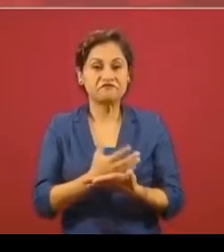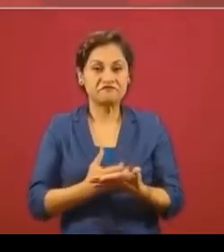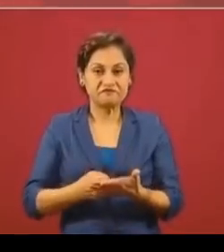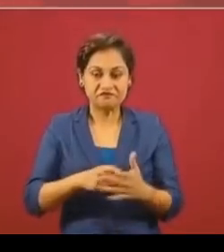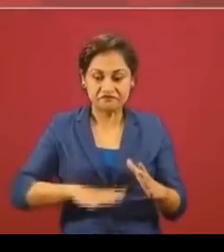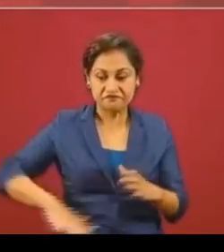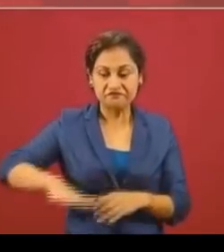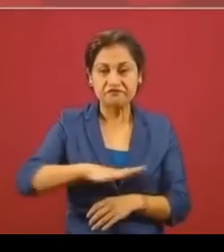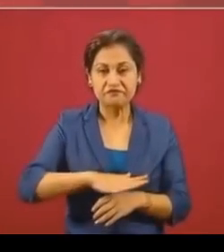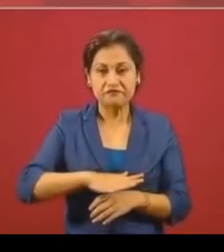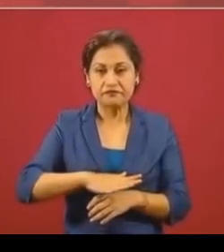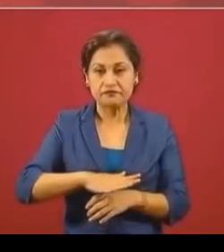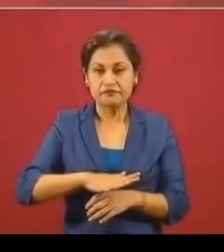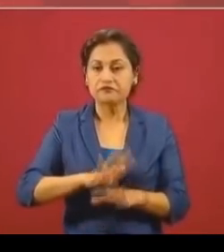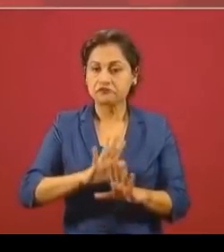en ese sexenio